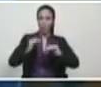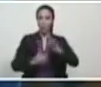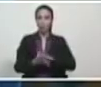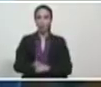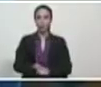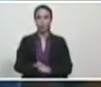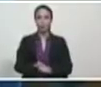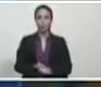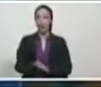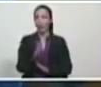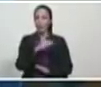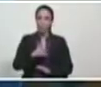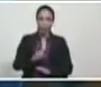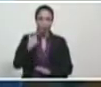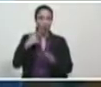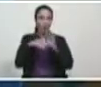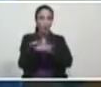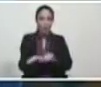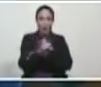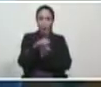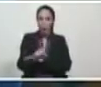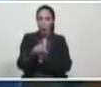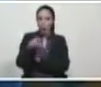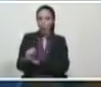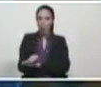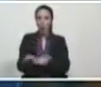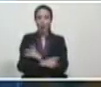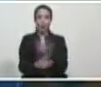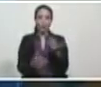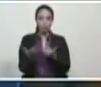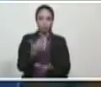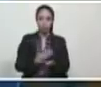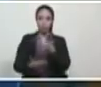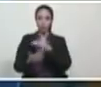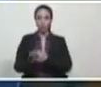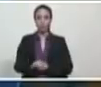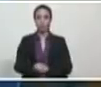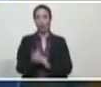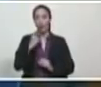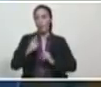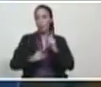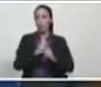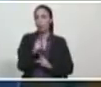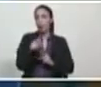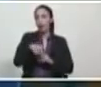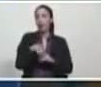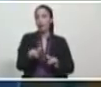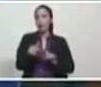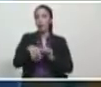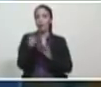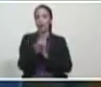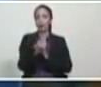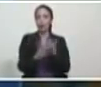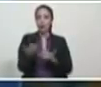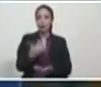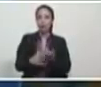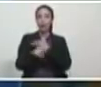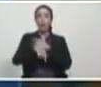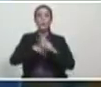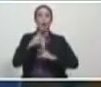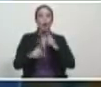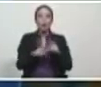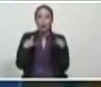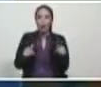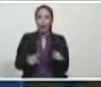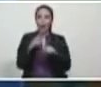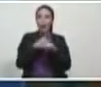esos componentes que hoy se importan sean sustituidos por producción nacional, por autopartes nacionales.